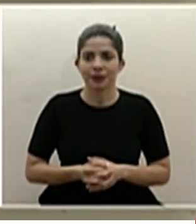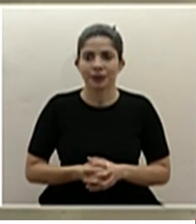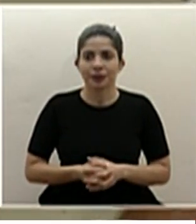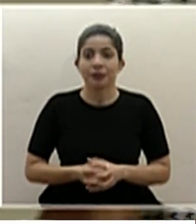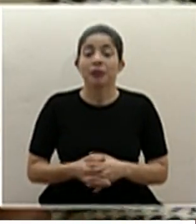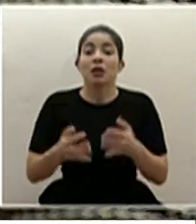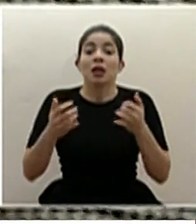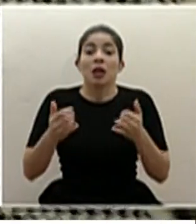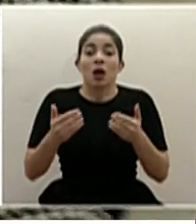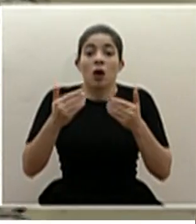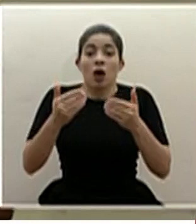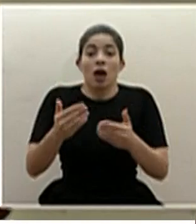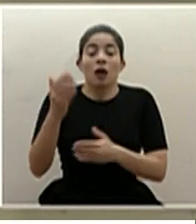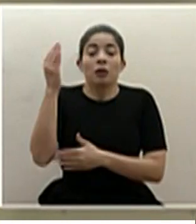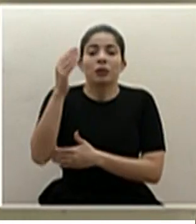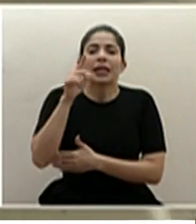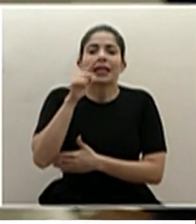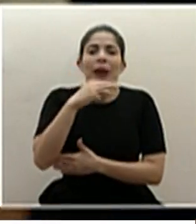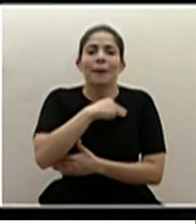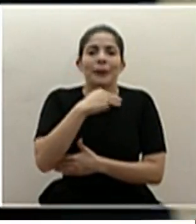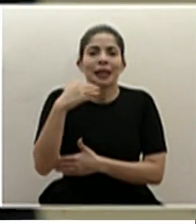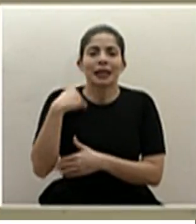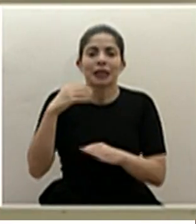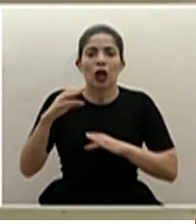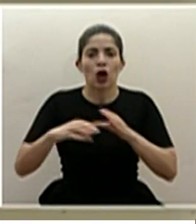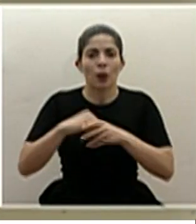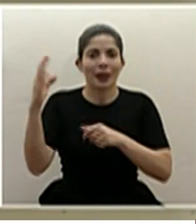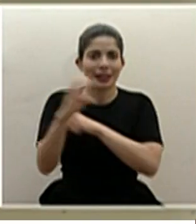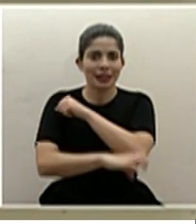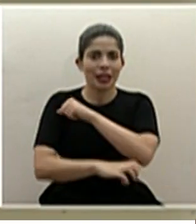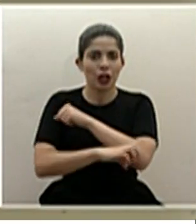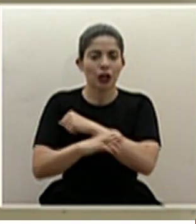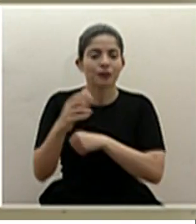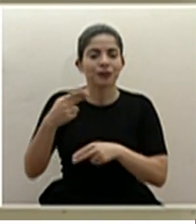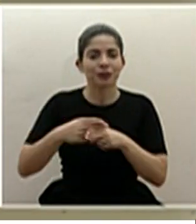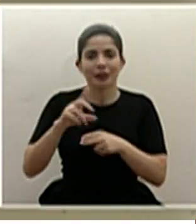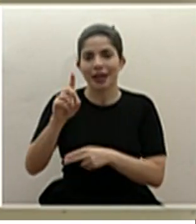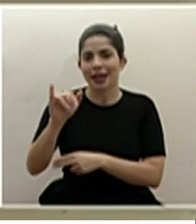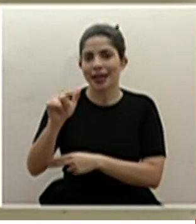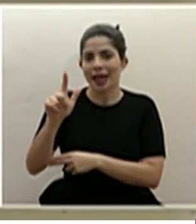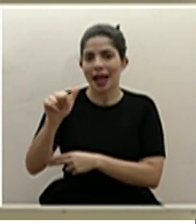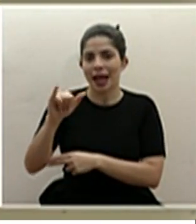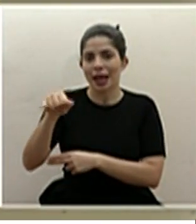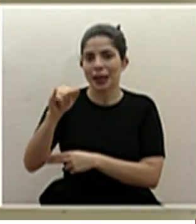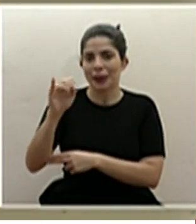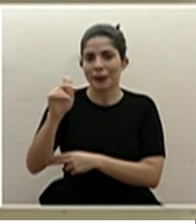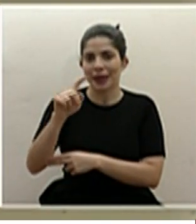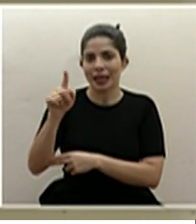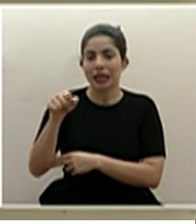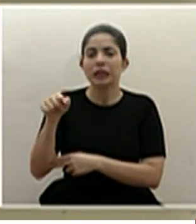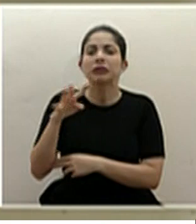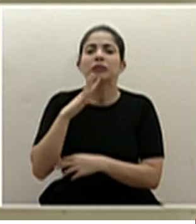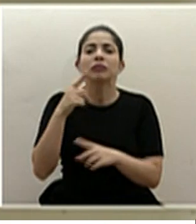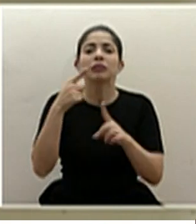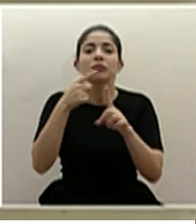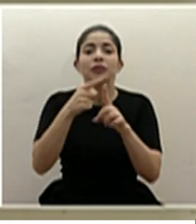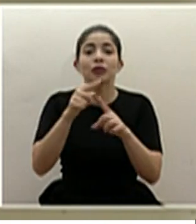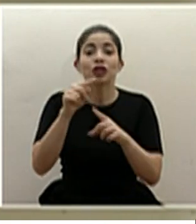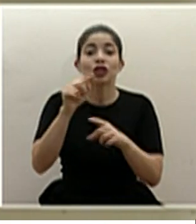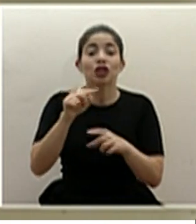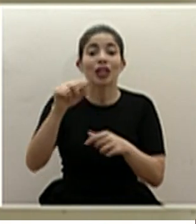A continuación, escucharemos a la ministra de Comercio Exterior, la señora Diala Jiménez, quien se va a referir a los acuerdos con la